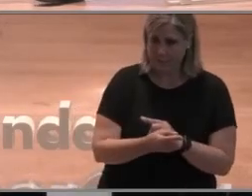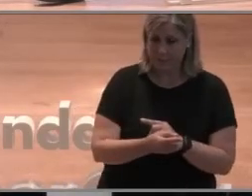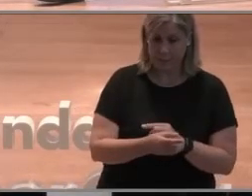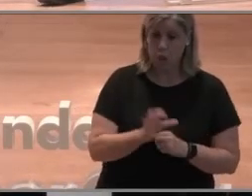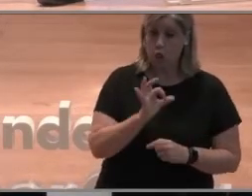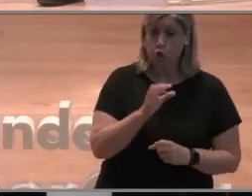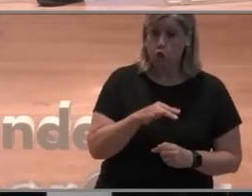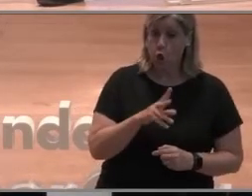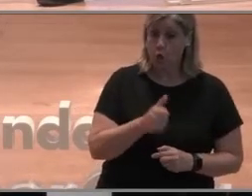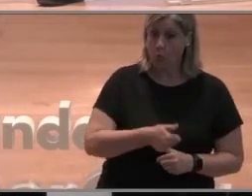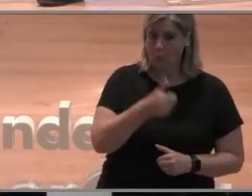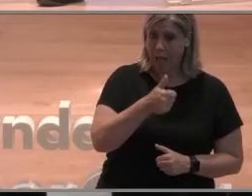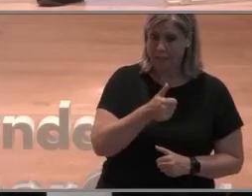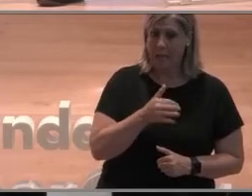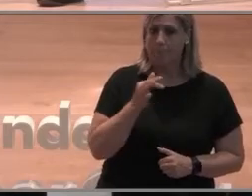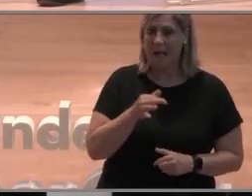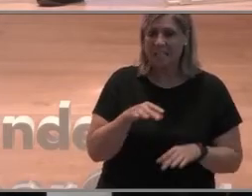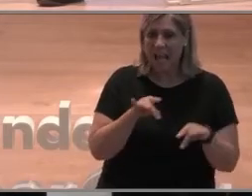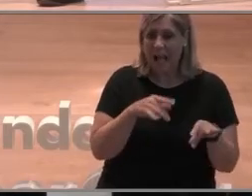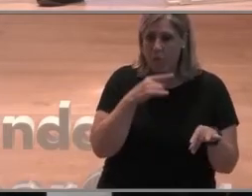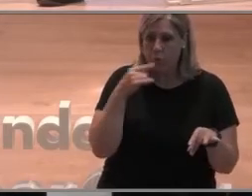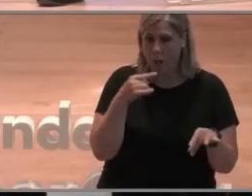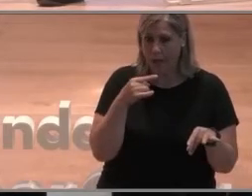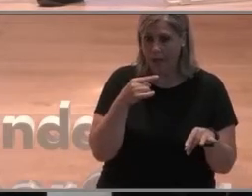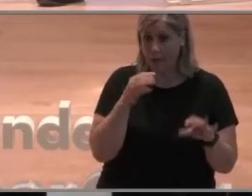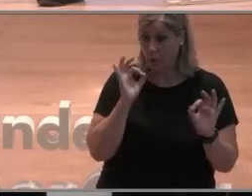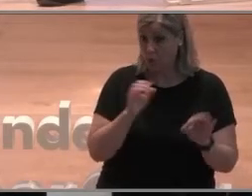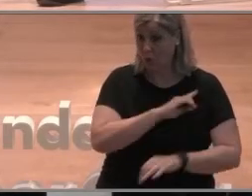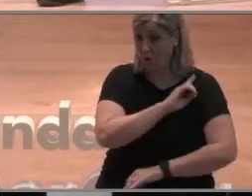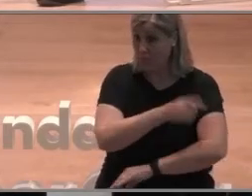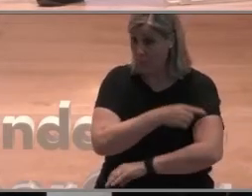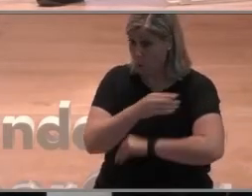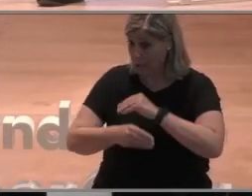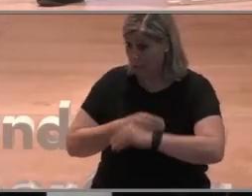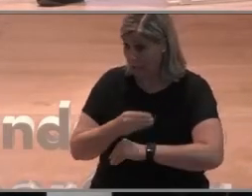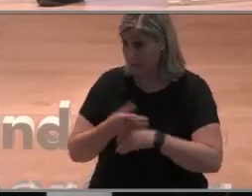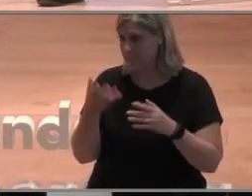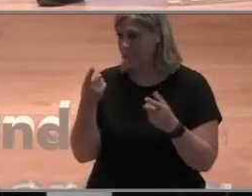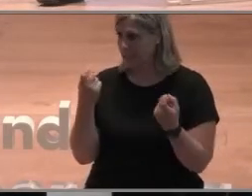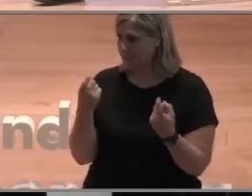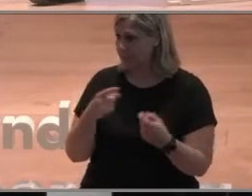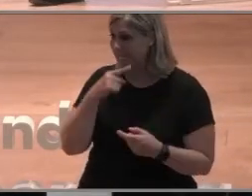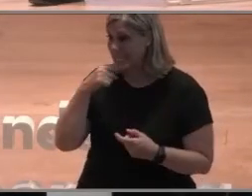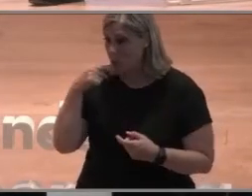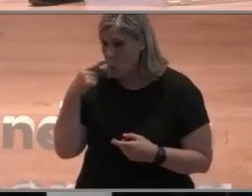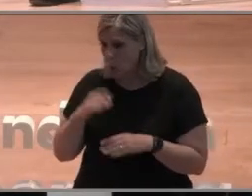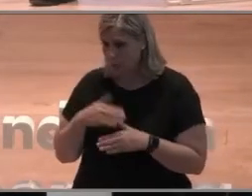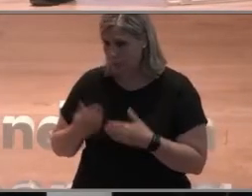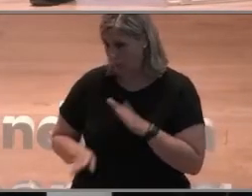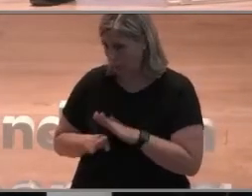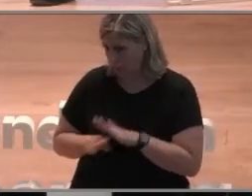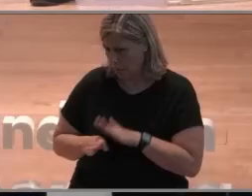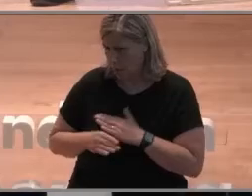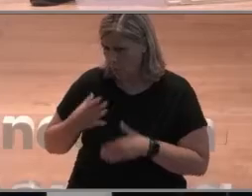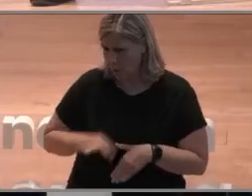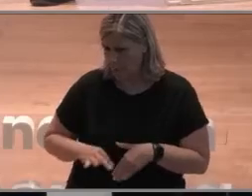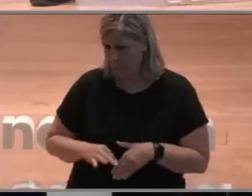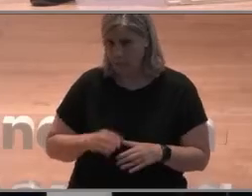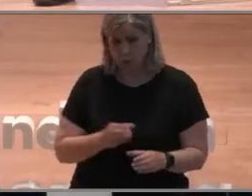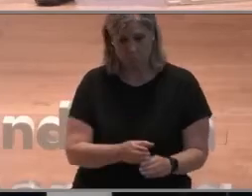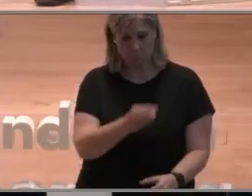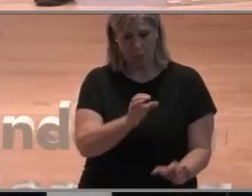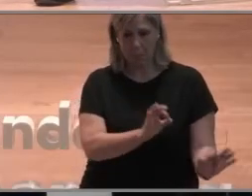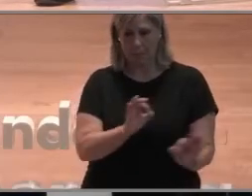este que decíamos, y además tienen más azúcar, porque cuando estás haciendo deporte necesitas glucosa para seguir. Entonces, es una bebida diseñada para